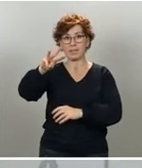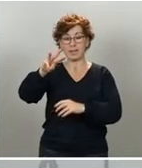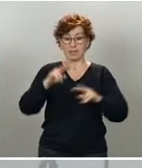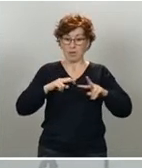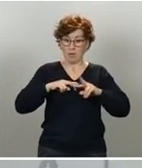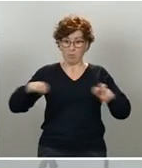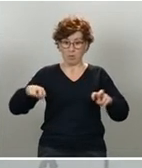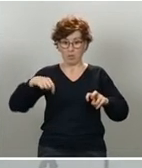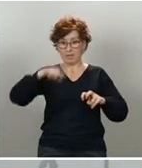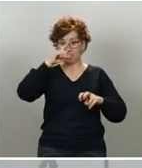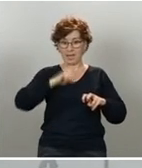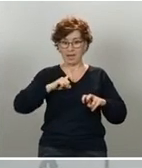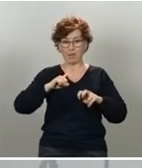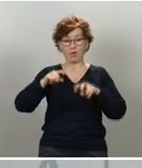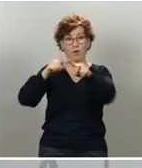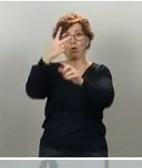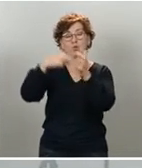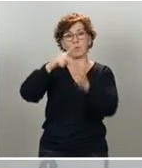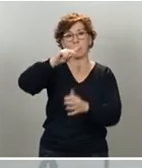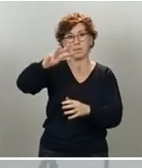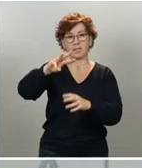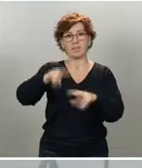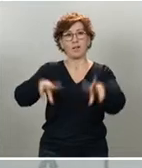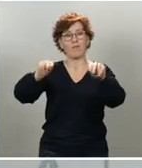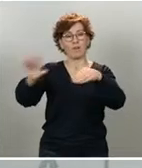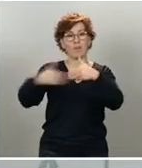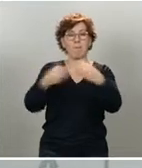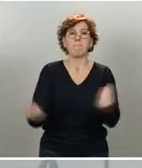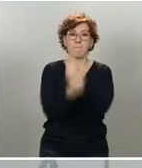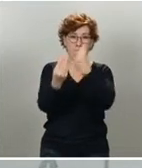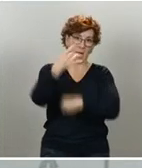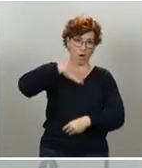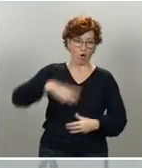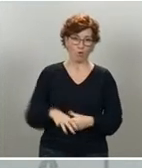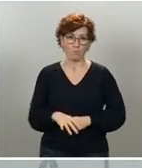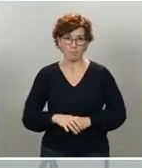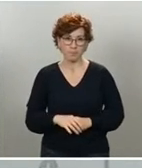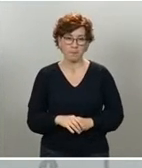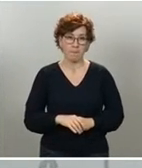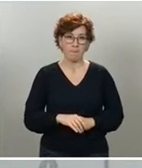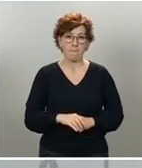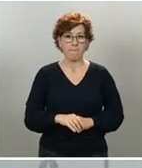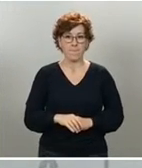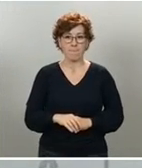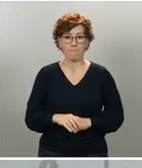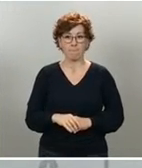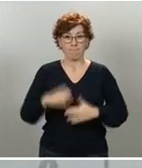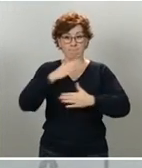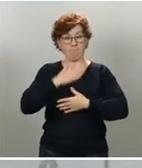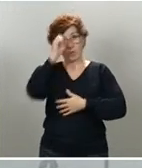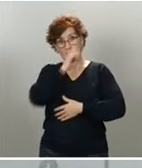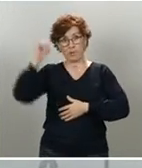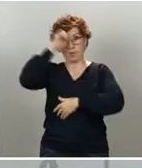este año tan dramático como consecuencia del COVID-19. Para ello, a mi juicio, a juicio del Gobierno, serán